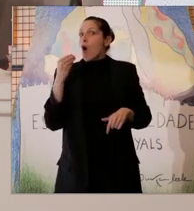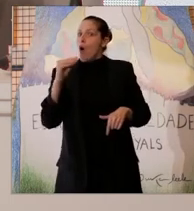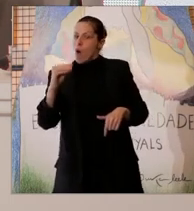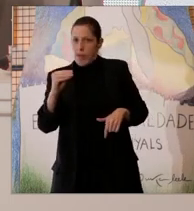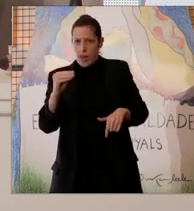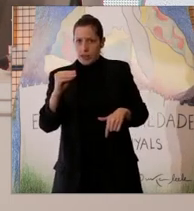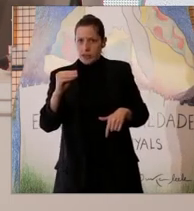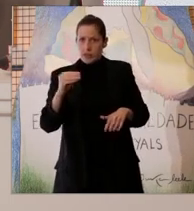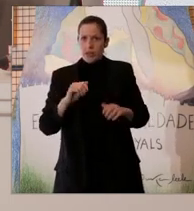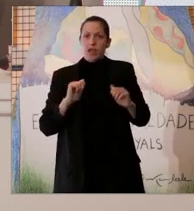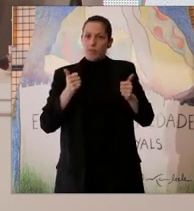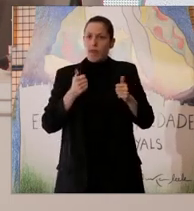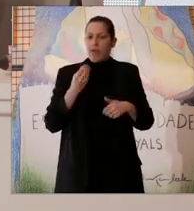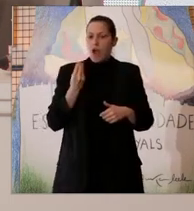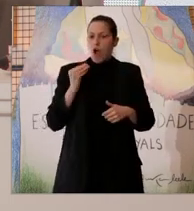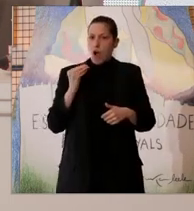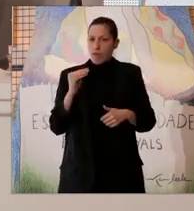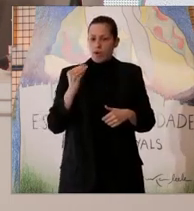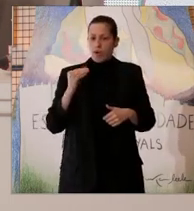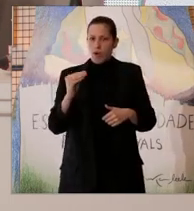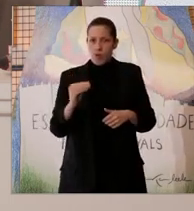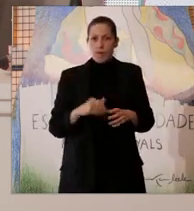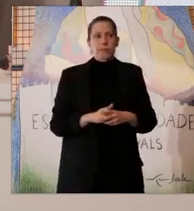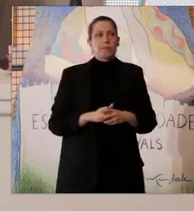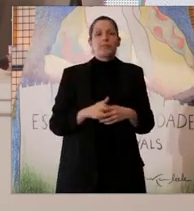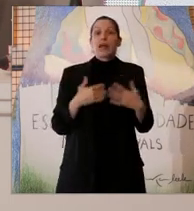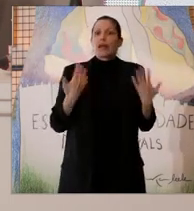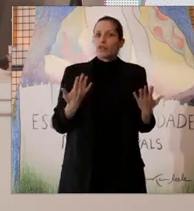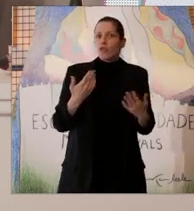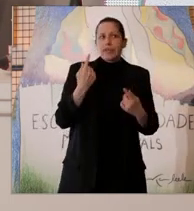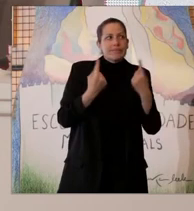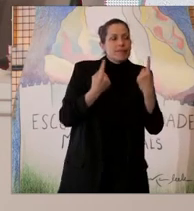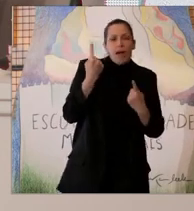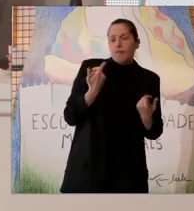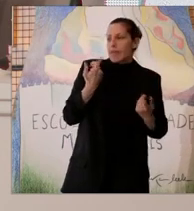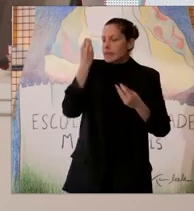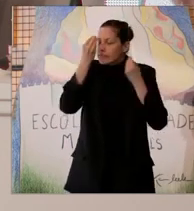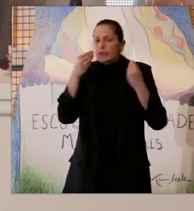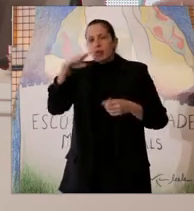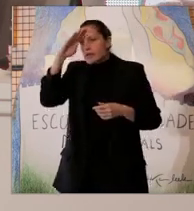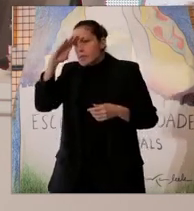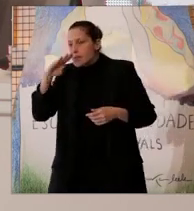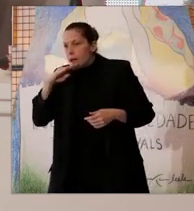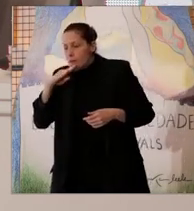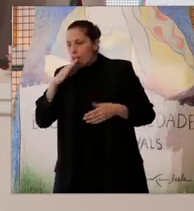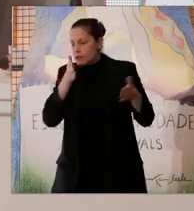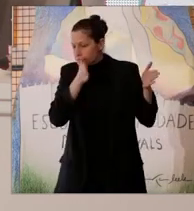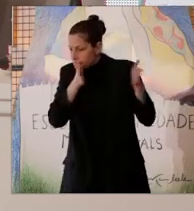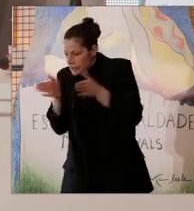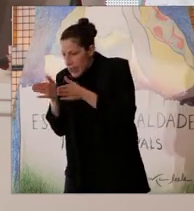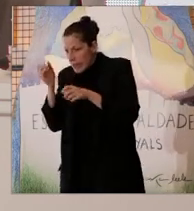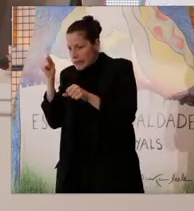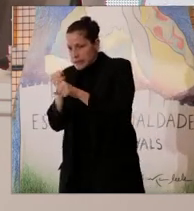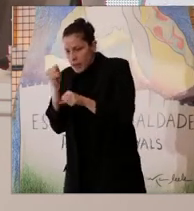capitalista en el que los padres muchas veces están no voy a decir desaparecidos pero dedicando muchísimas horas del trabajo para vivir